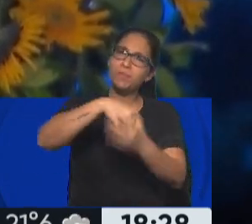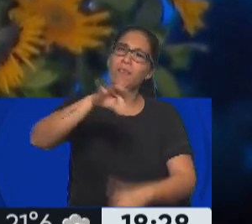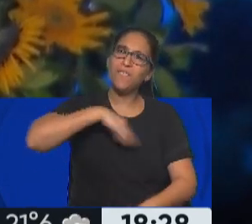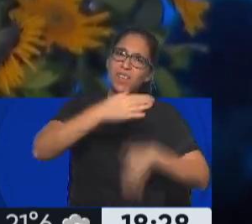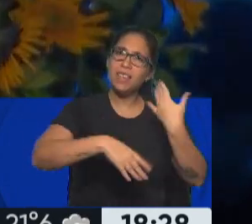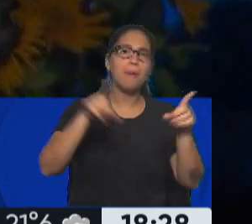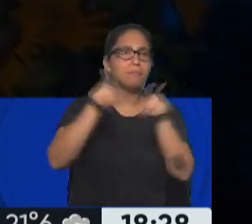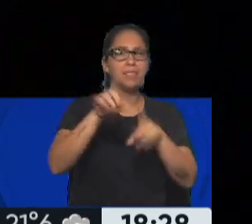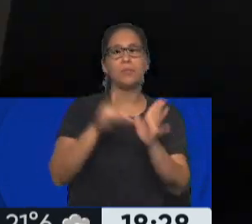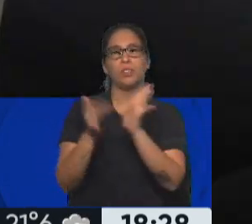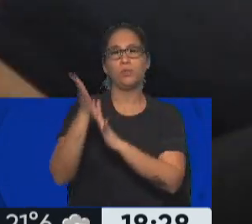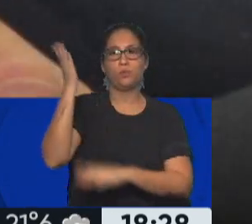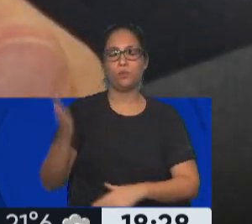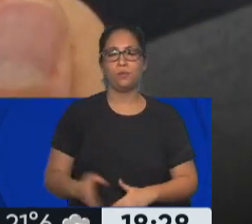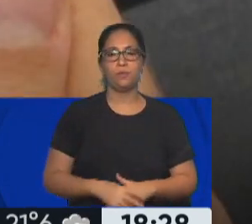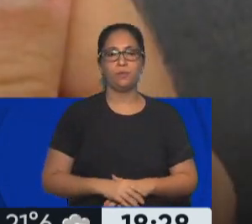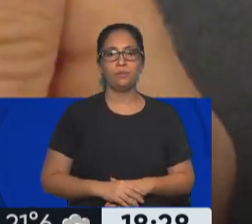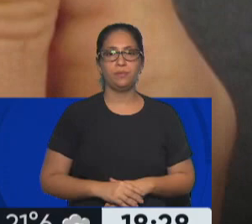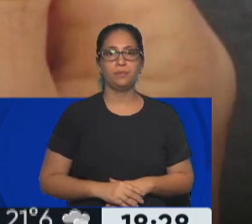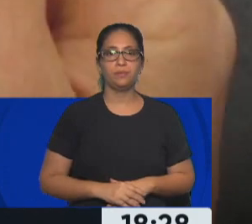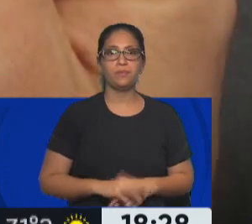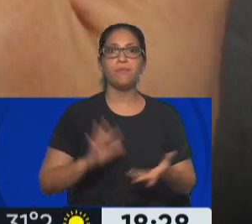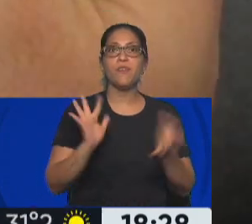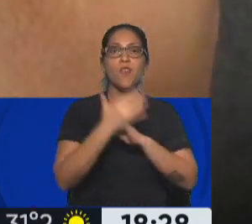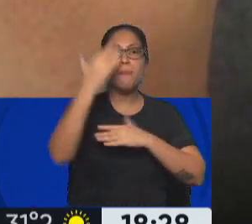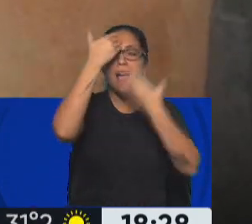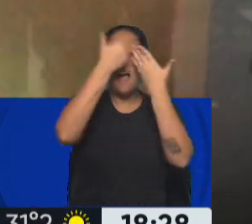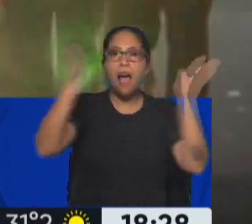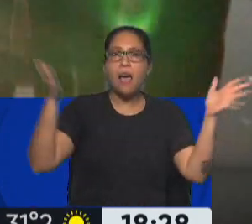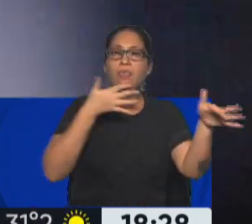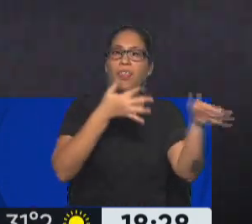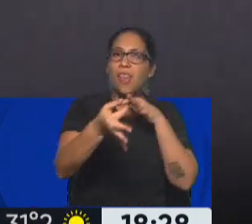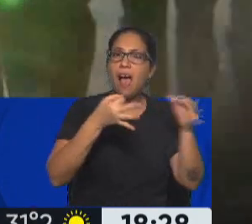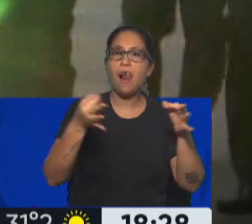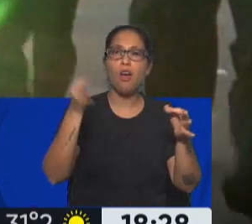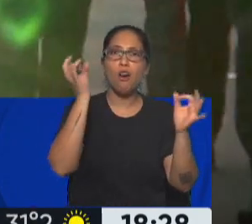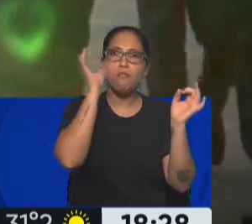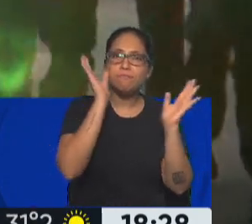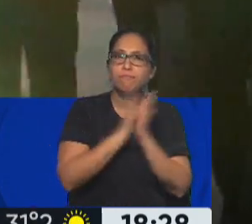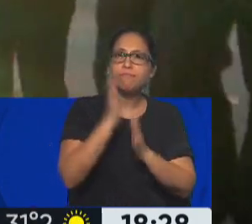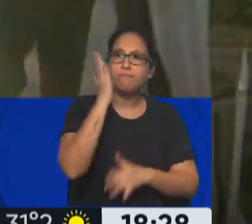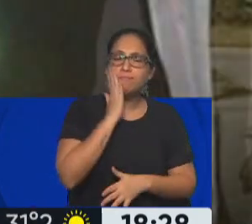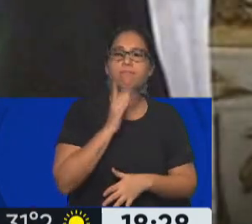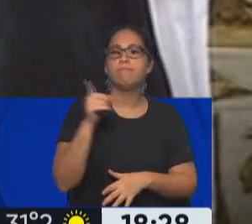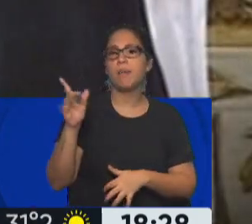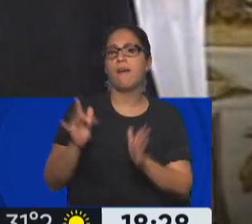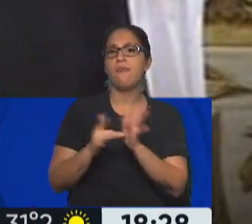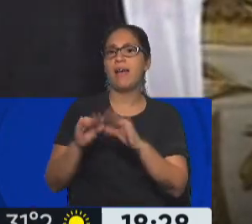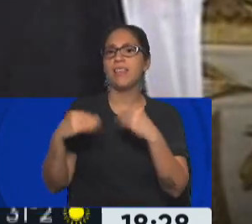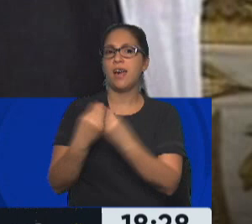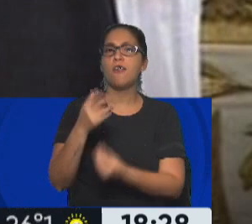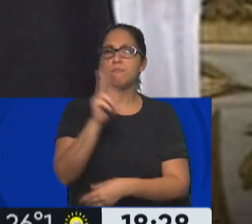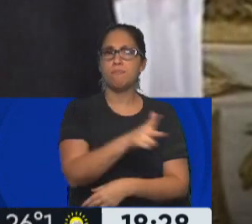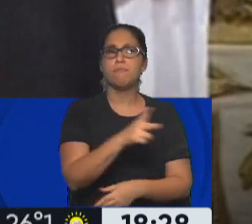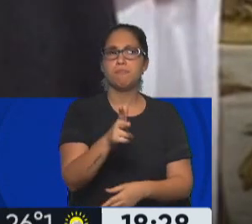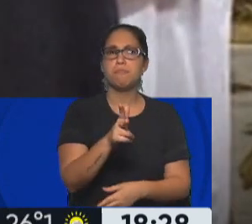como hizo Jesús. Fiel a su idea de apertura, diálogo y compasión, el Vaticano aprobó la posibilidad de bendecir a parejas